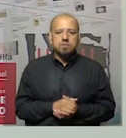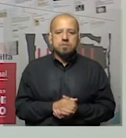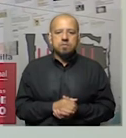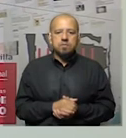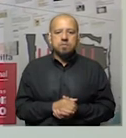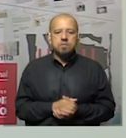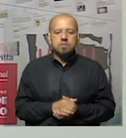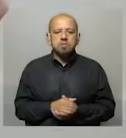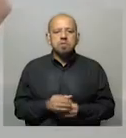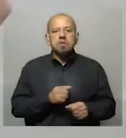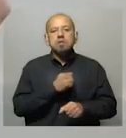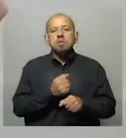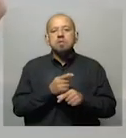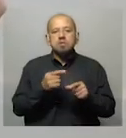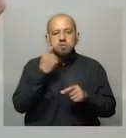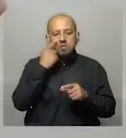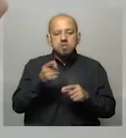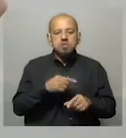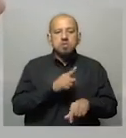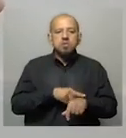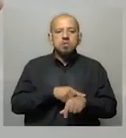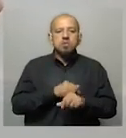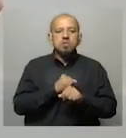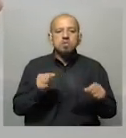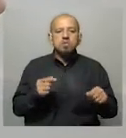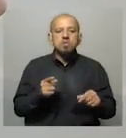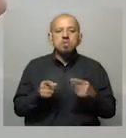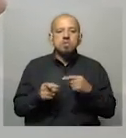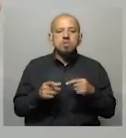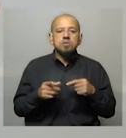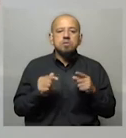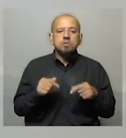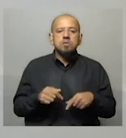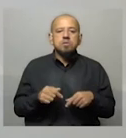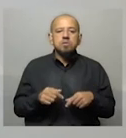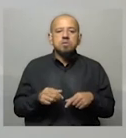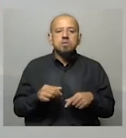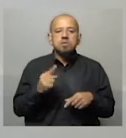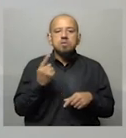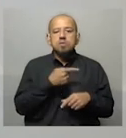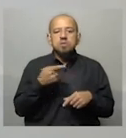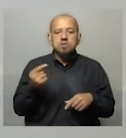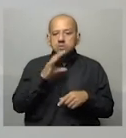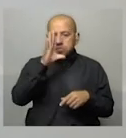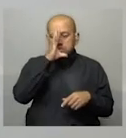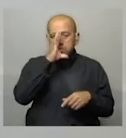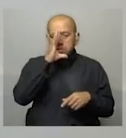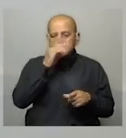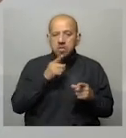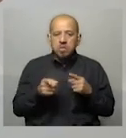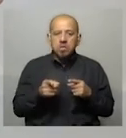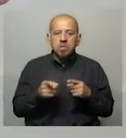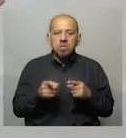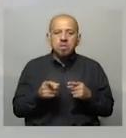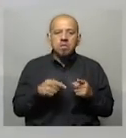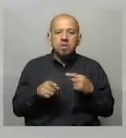¿Hasta cuándo pueden venir? ¿En qué horarios pueden venir? Ahí va. La muestra va a estar hasta la primera semana de febrero, como tú dijiste al